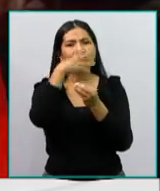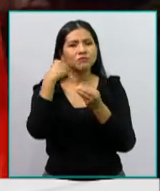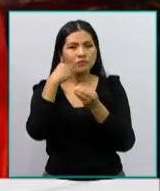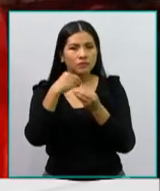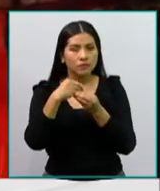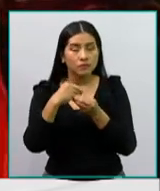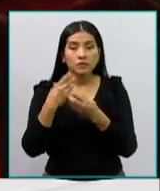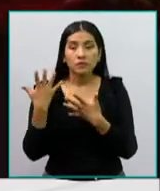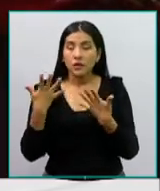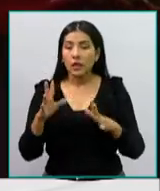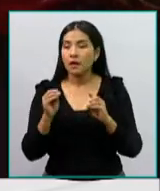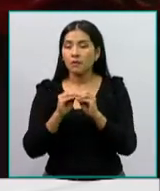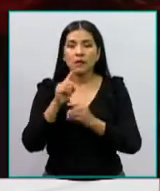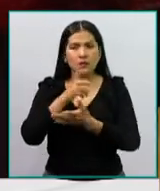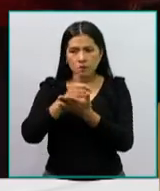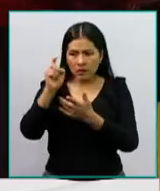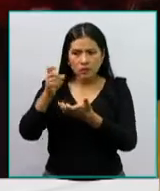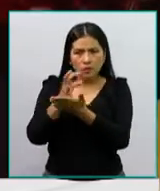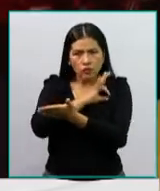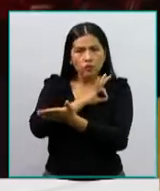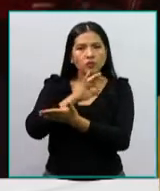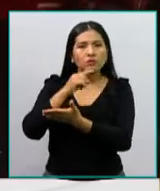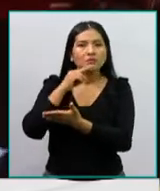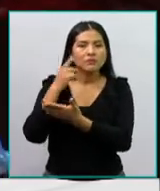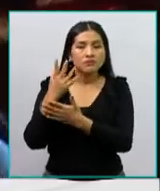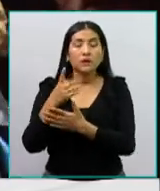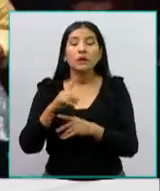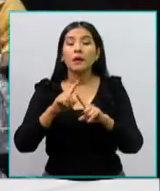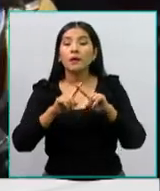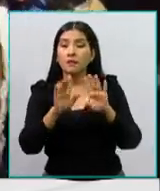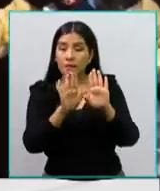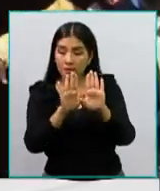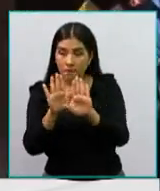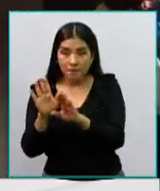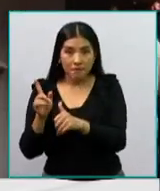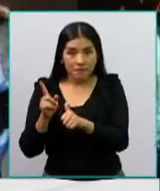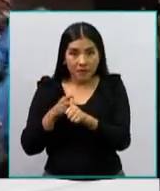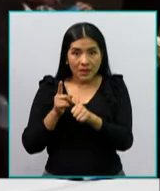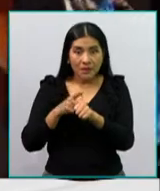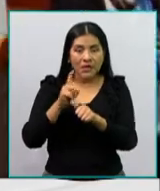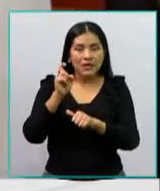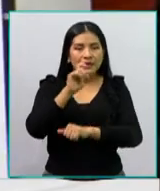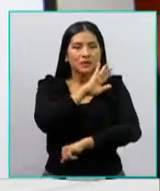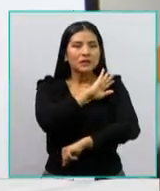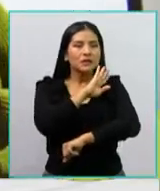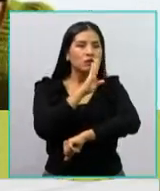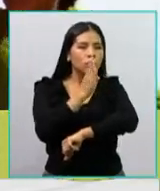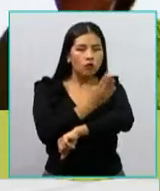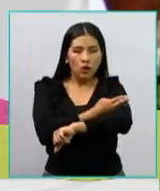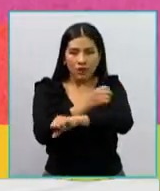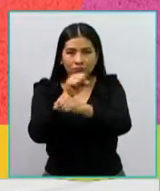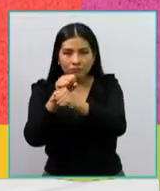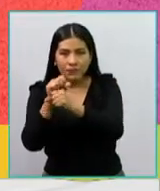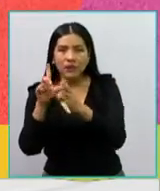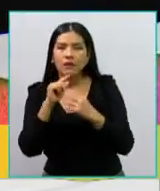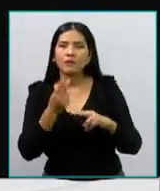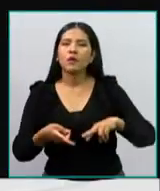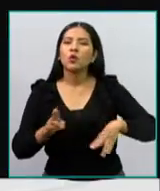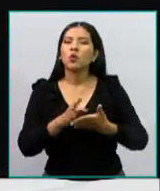800 bolivianos a la semana? Sí, y si se esmera, pueden ganar mucho